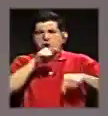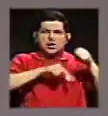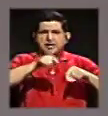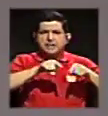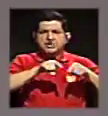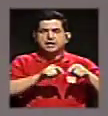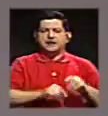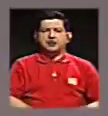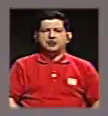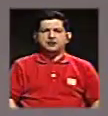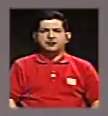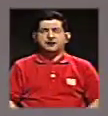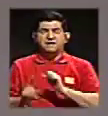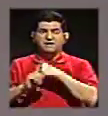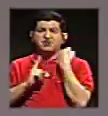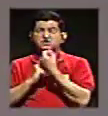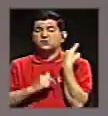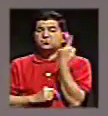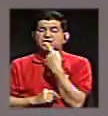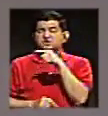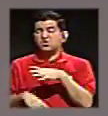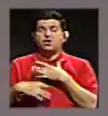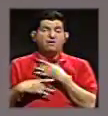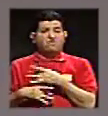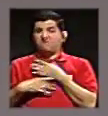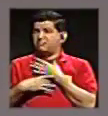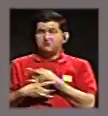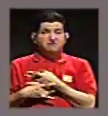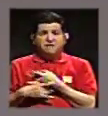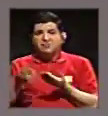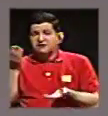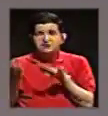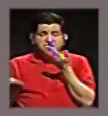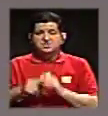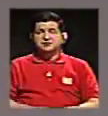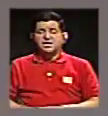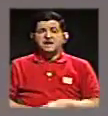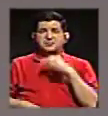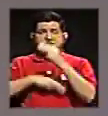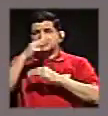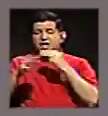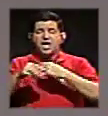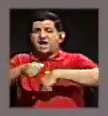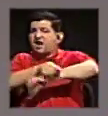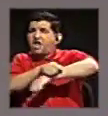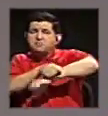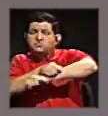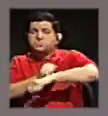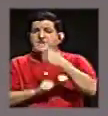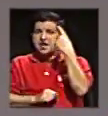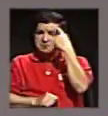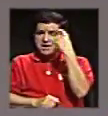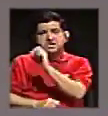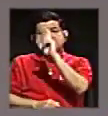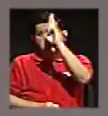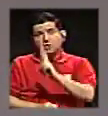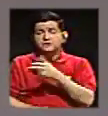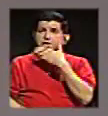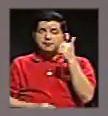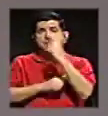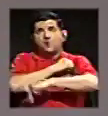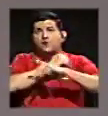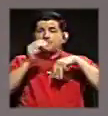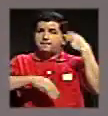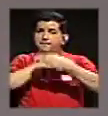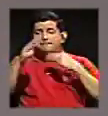eh una sociedad que solamente está interesada en el mundial de fútbol y que piense que Costa Rica es el mejor país